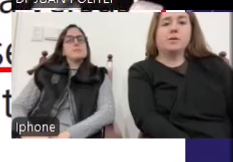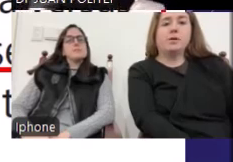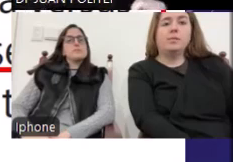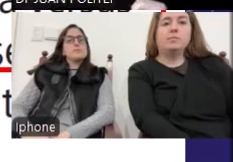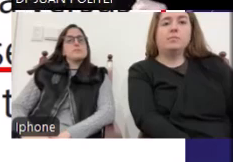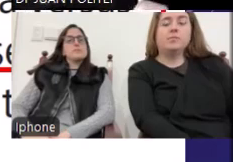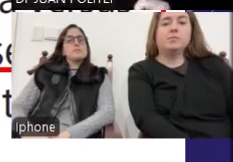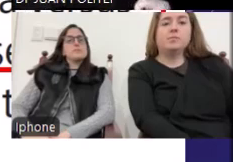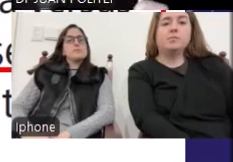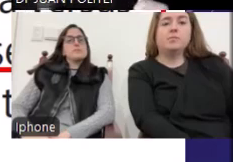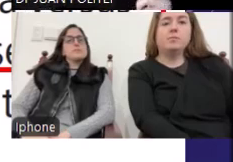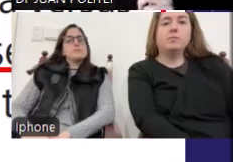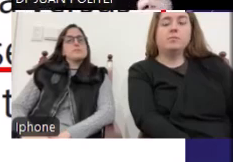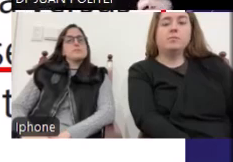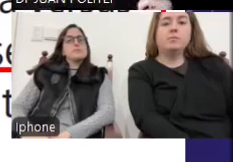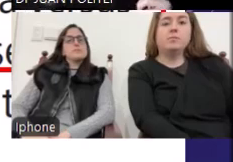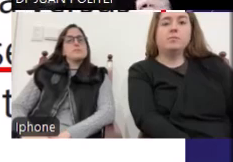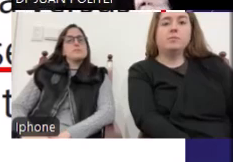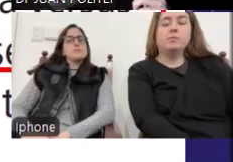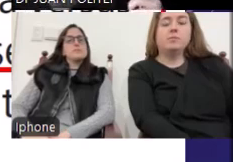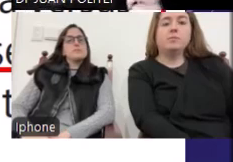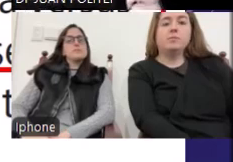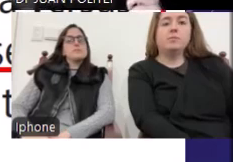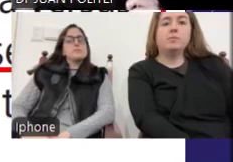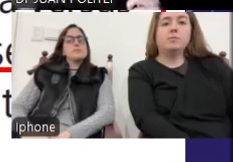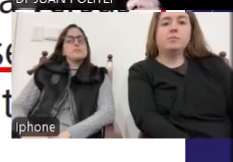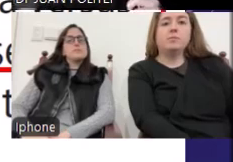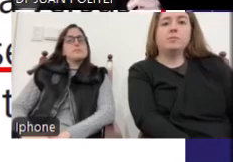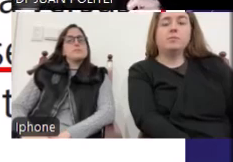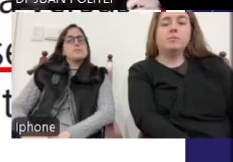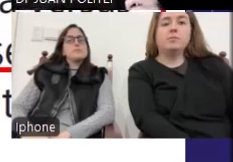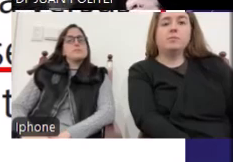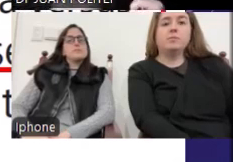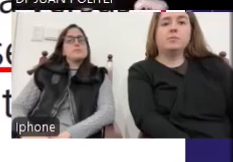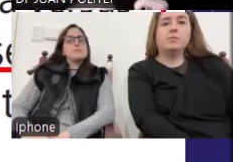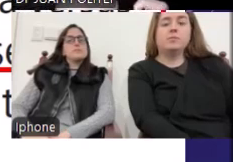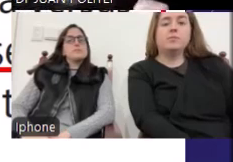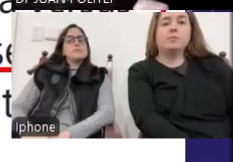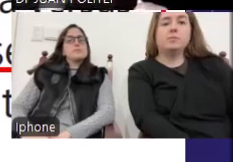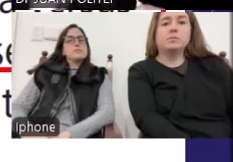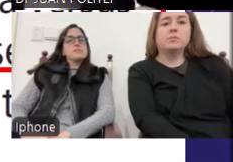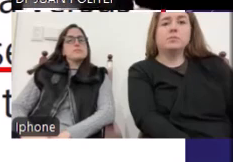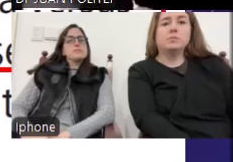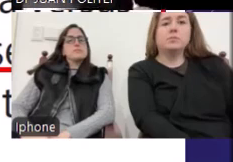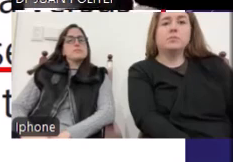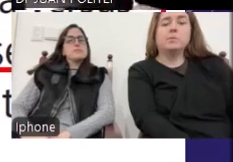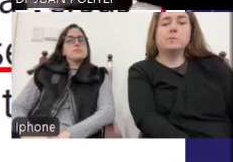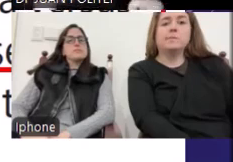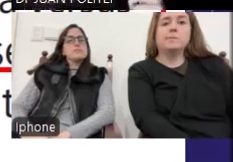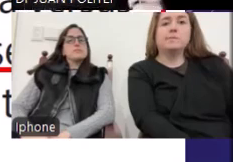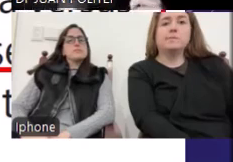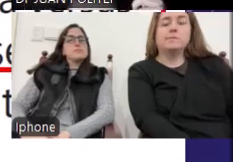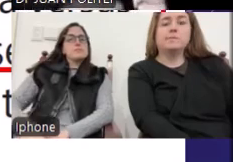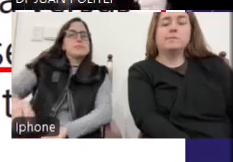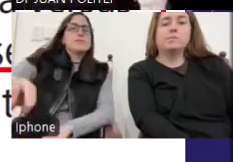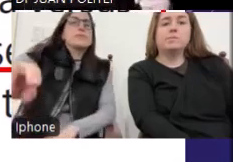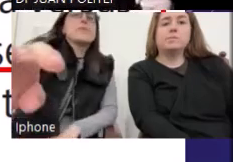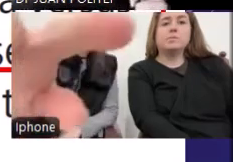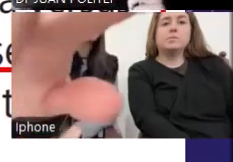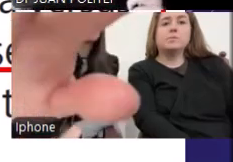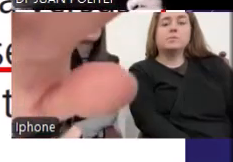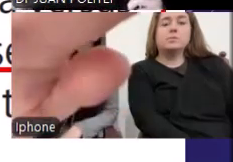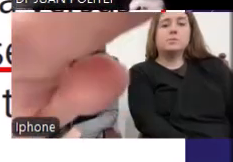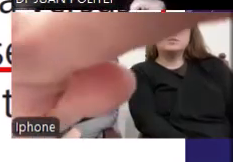y en Europa es que tiene la misma eficacia que el Fabracime, que es mejor que el Replagal, que es igual